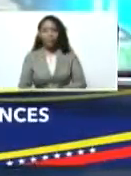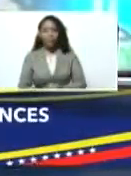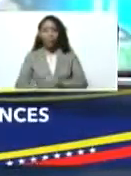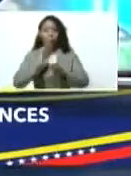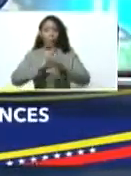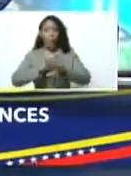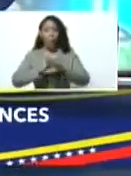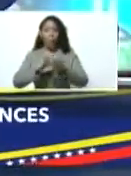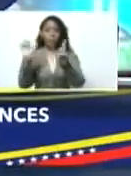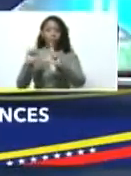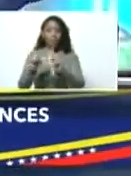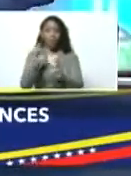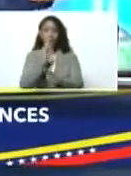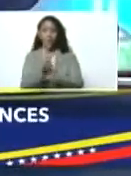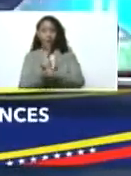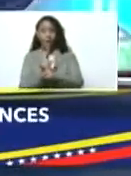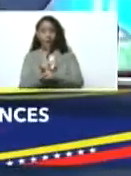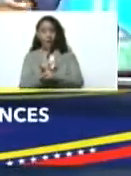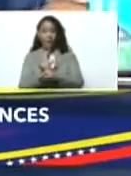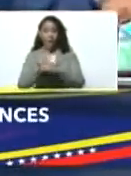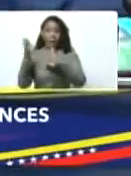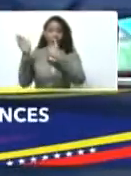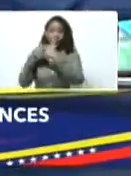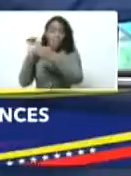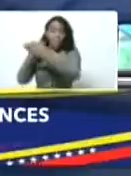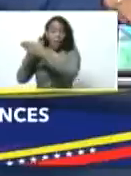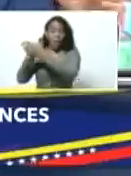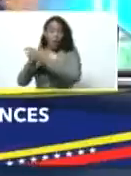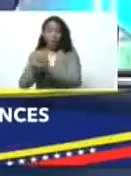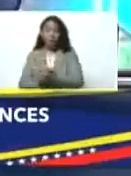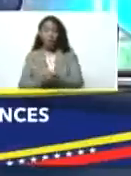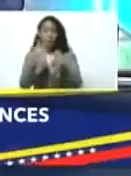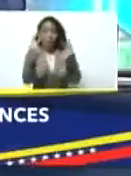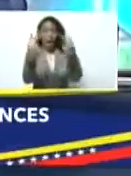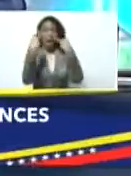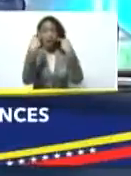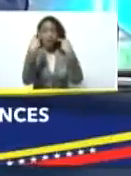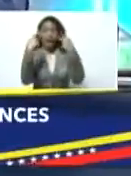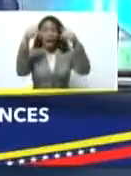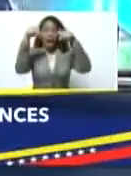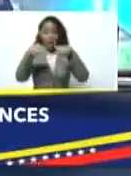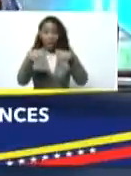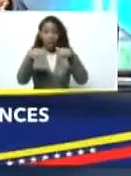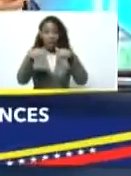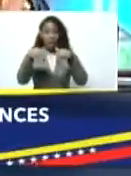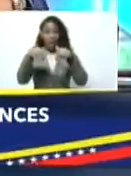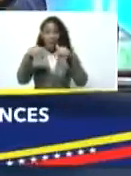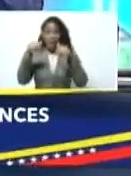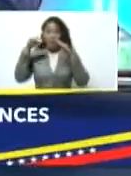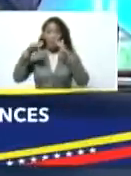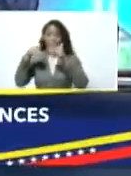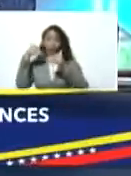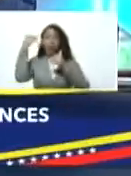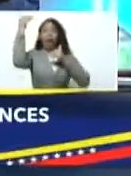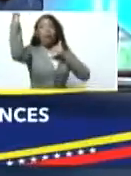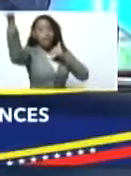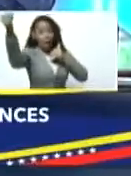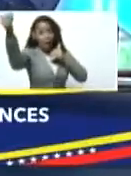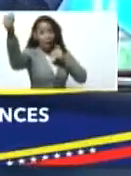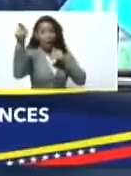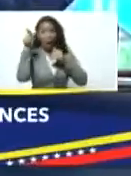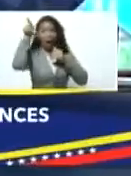medios, redes y paredes. Los que nos ven aquí y más allá,